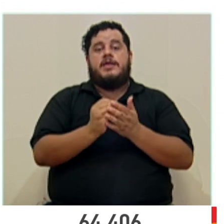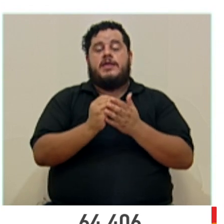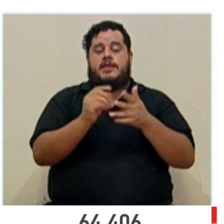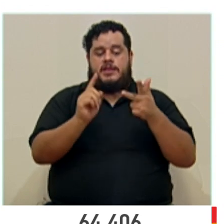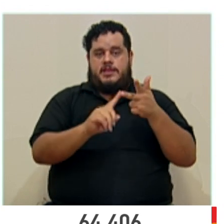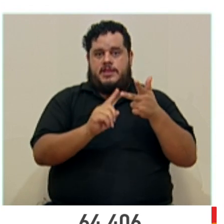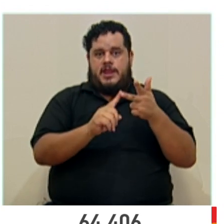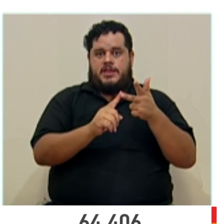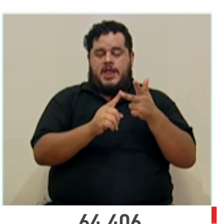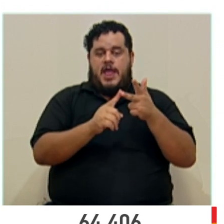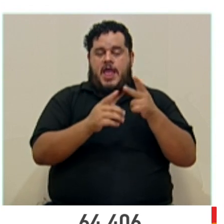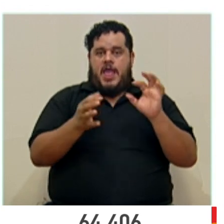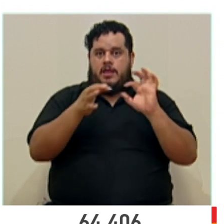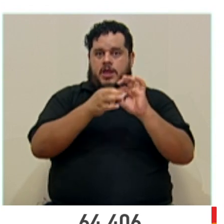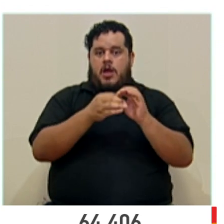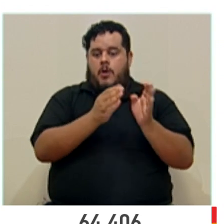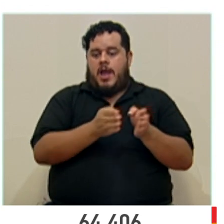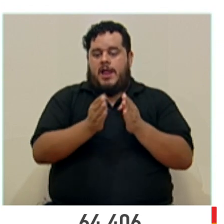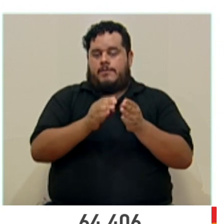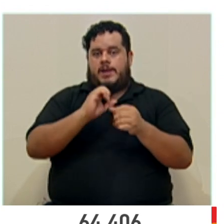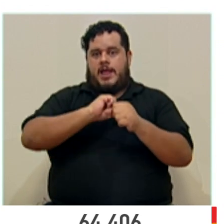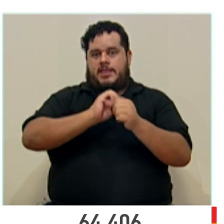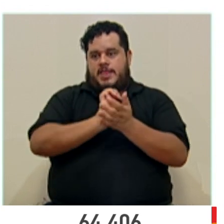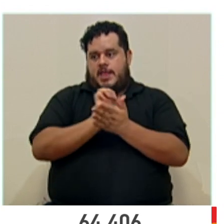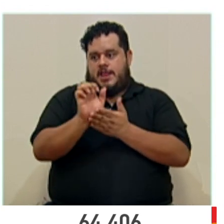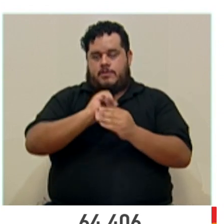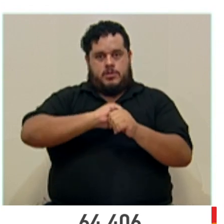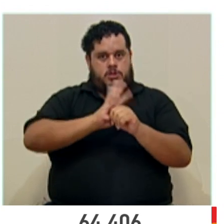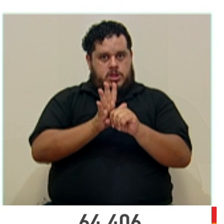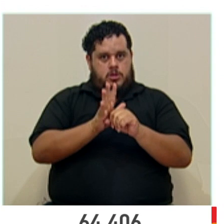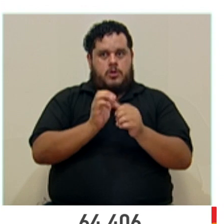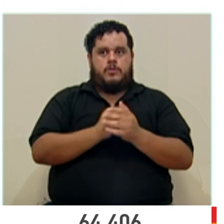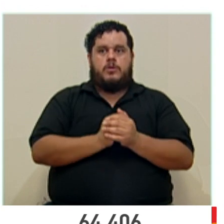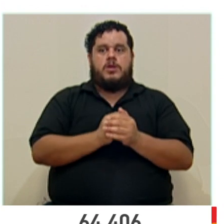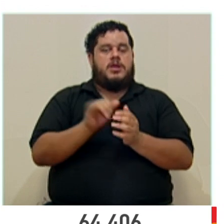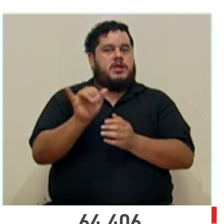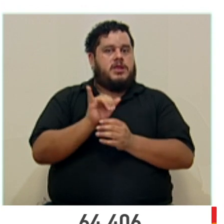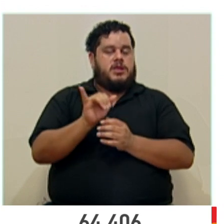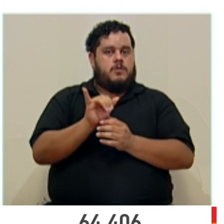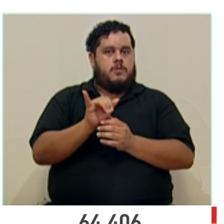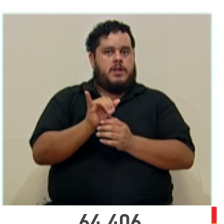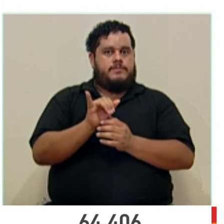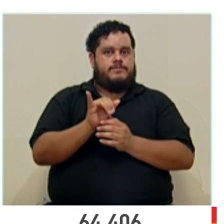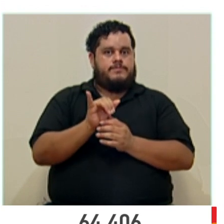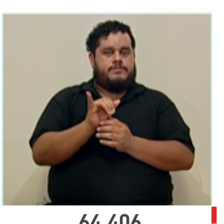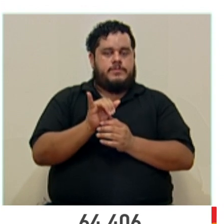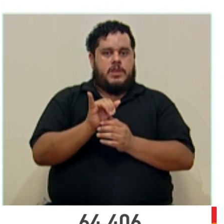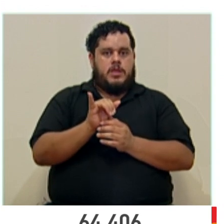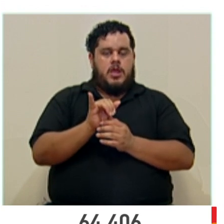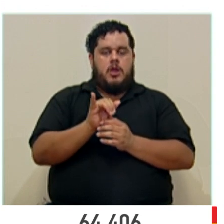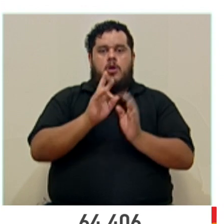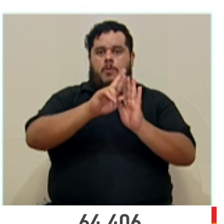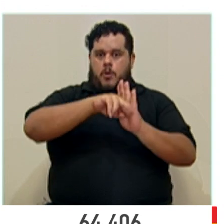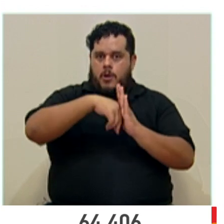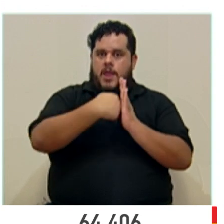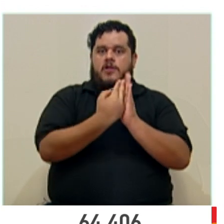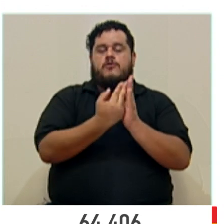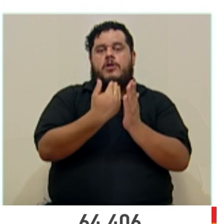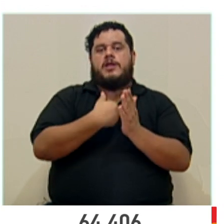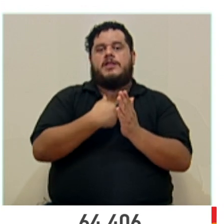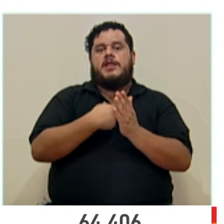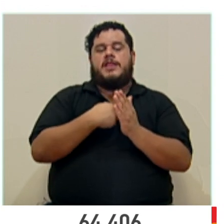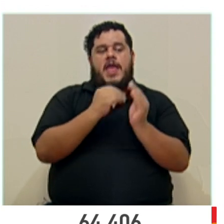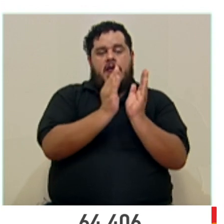el plan COVID de prevención de COVID, así como el rol que tienen los